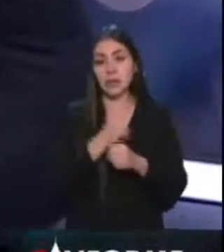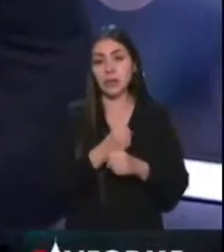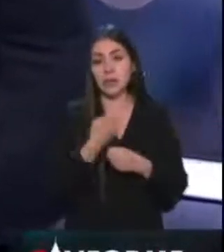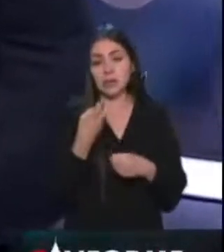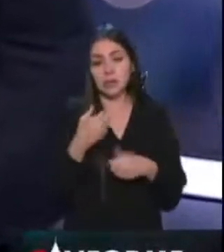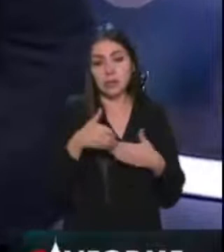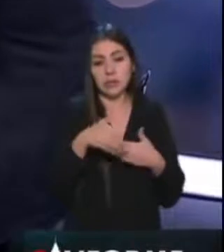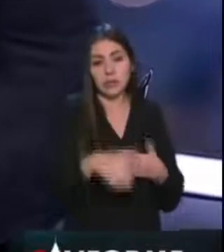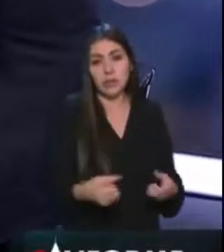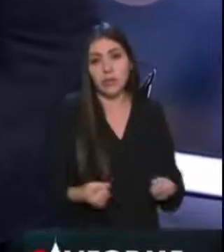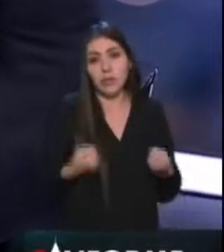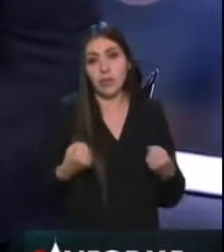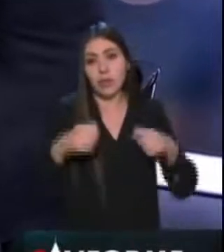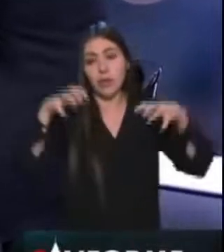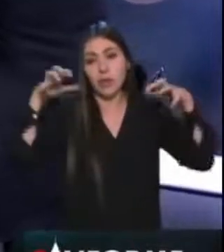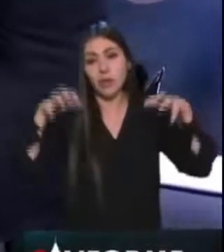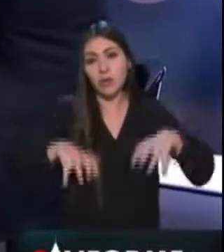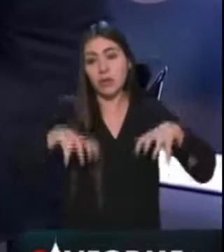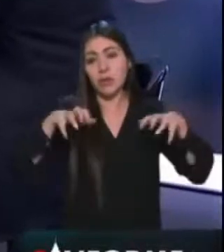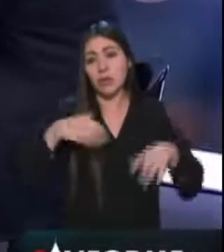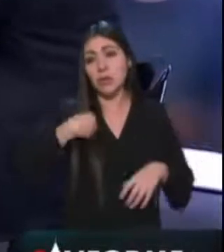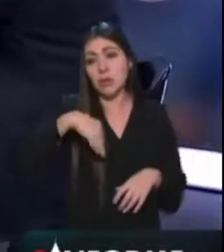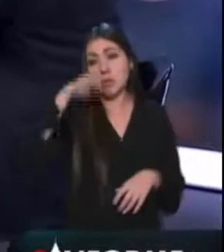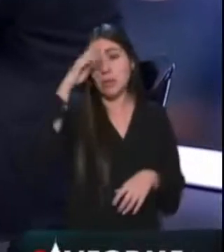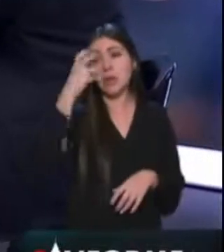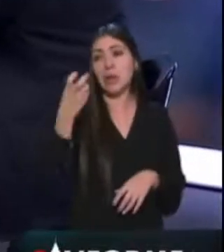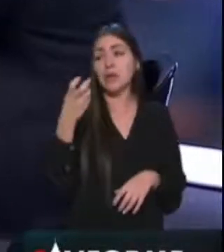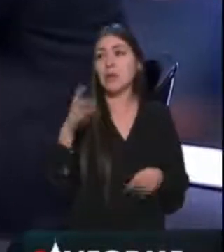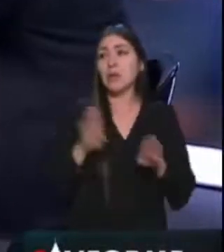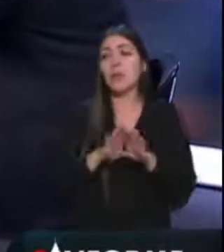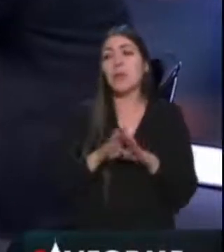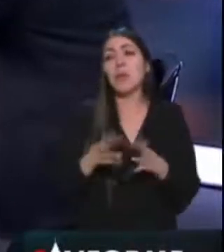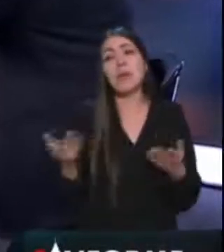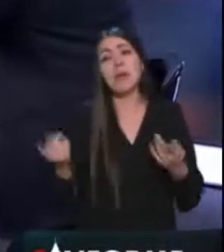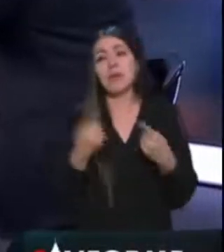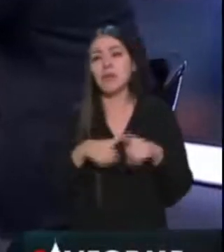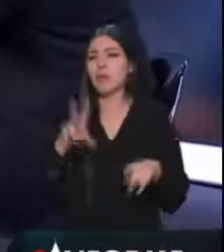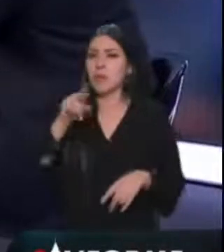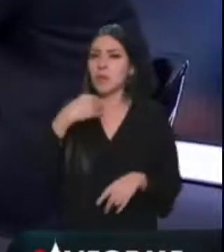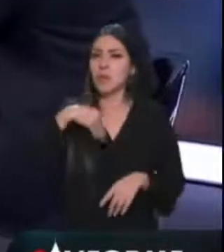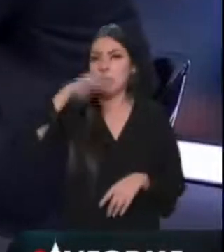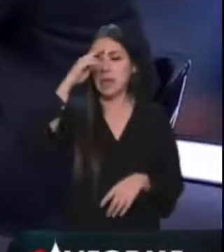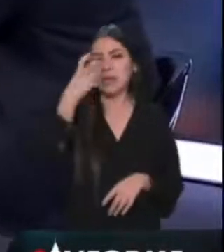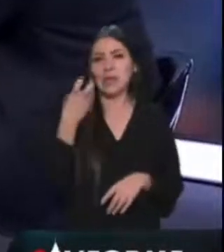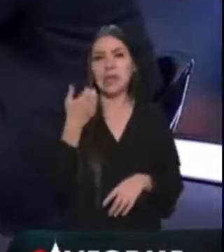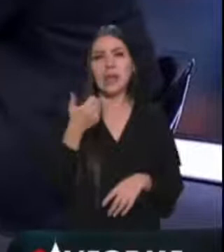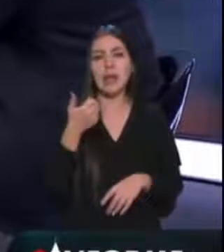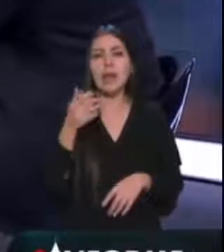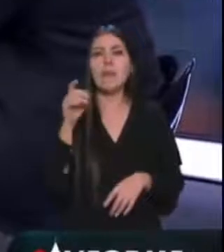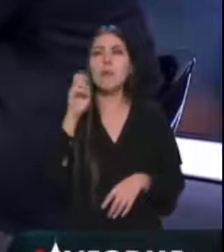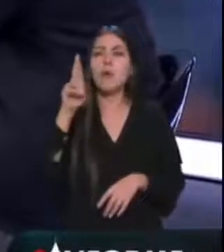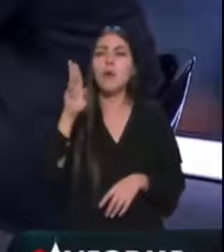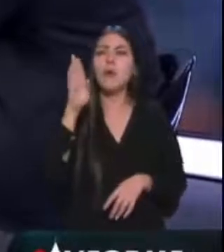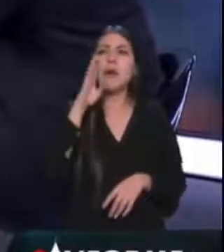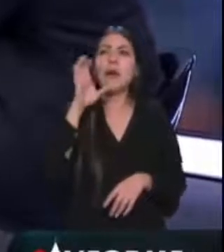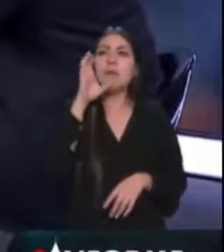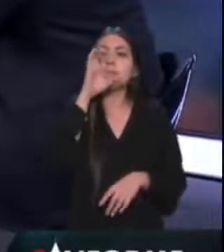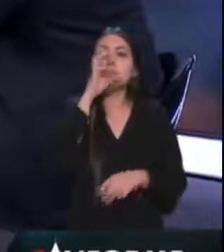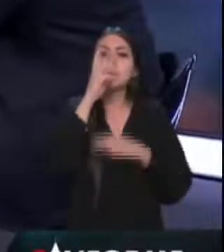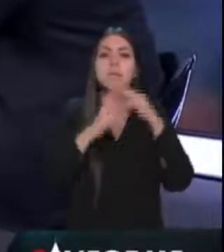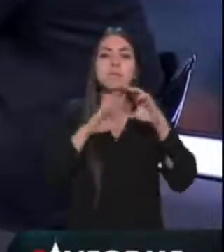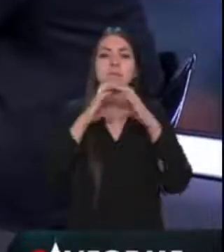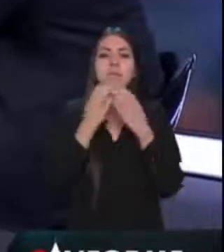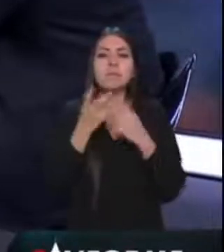lluvias. No creo que sea un fenómeno aislado, me parece que es un fenómeno creciente, y por tanto generar una reforma de este